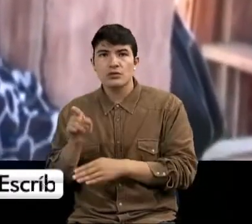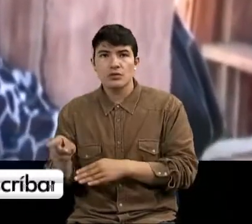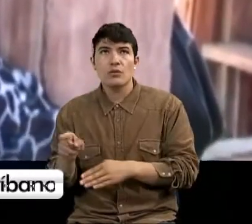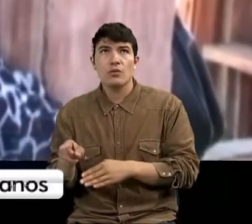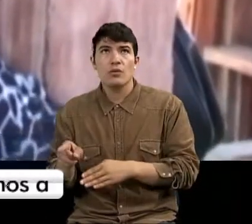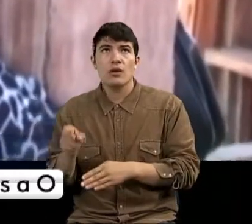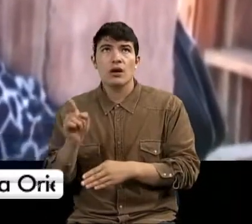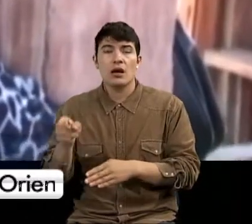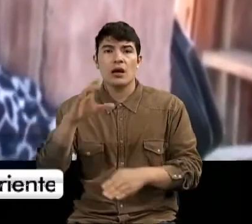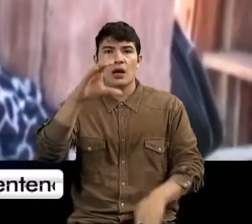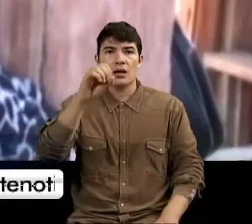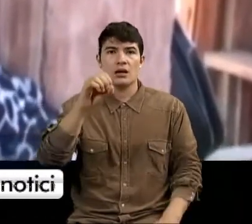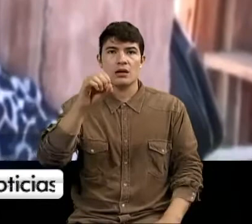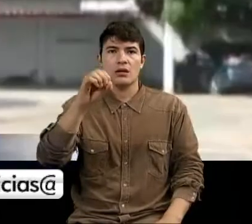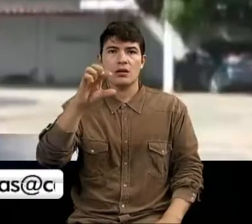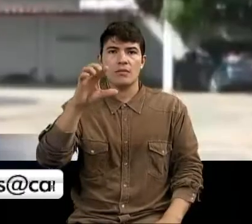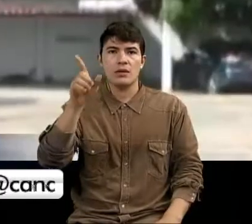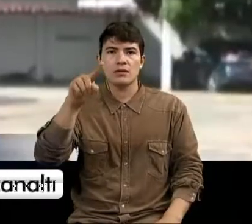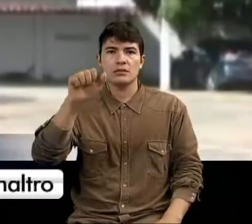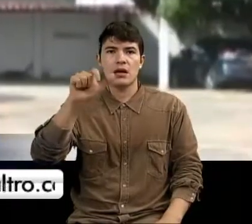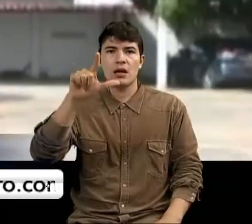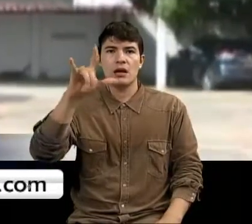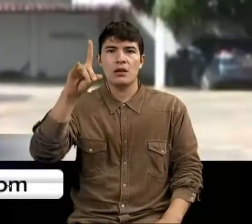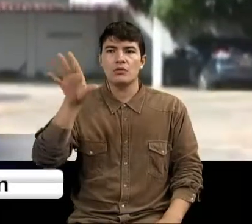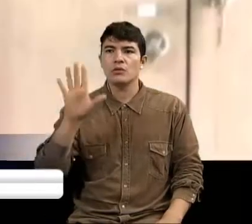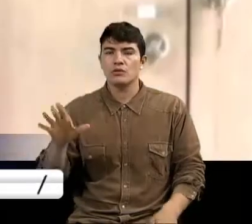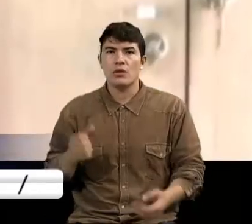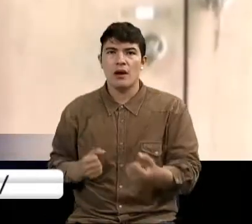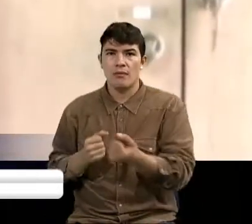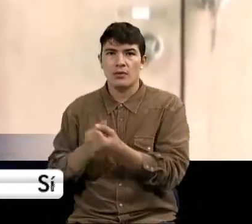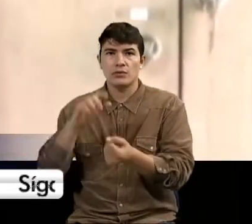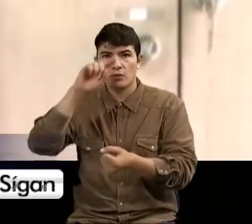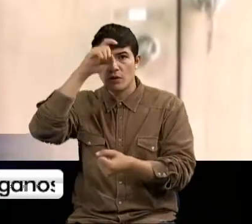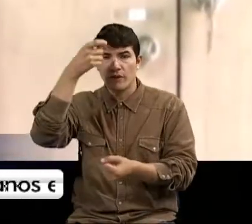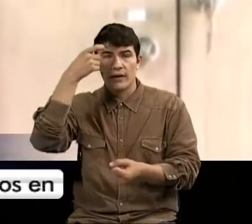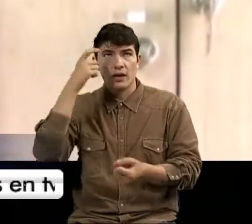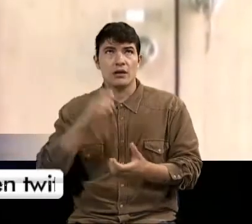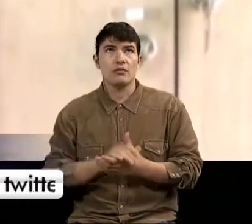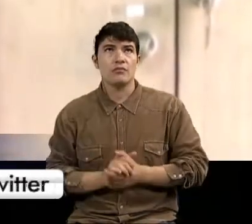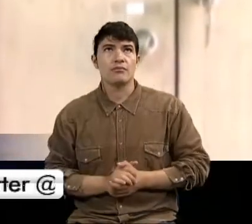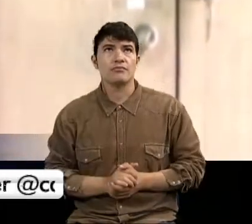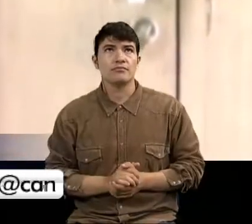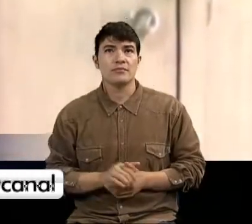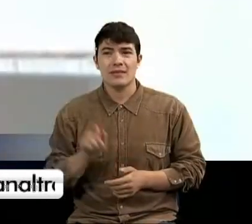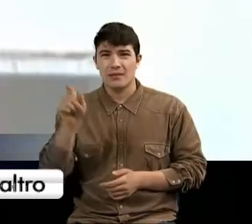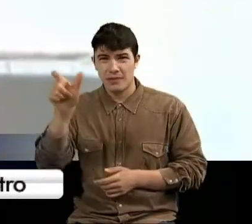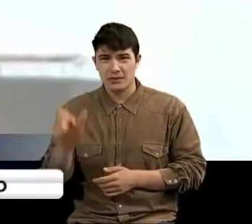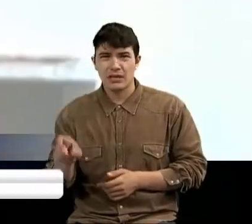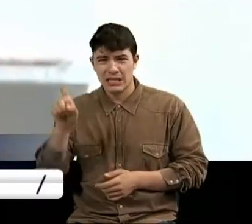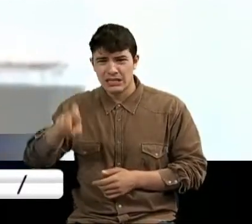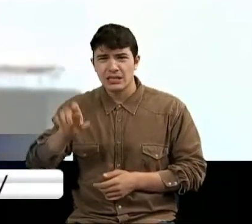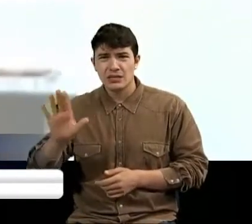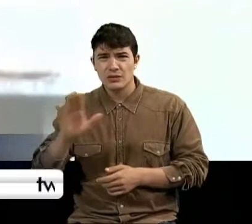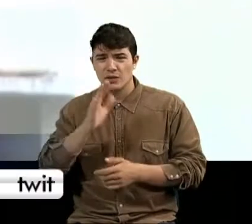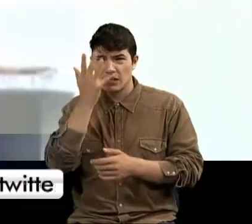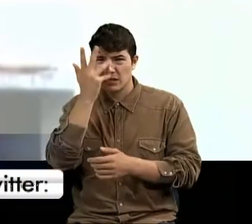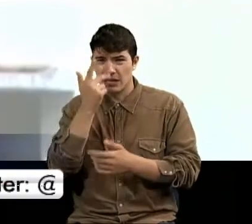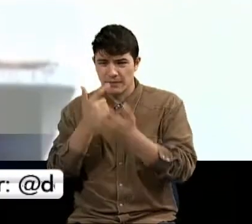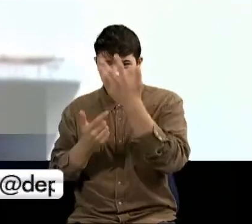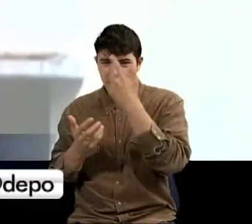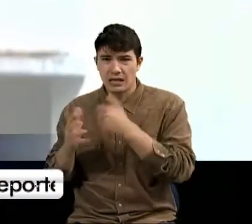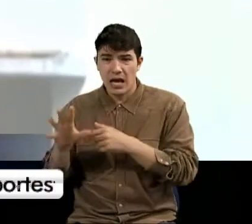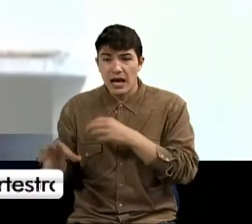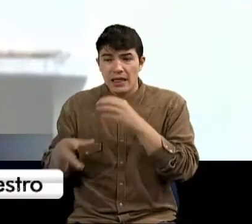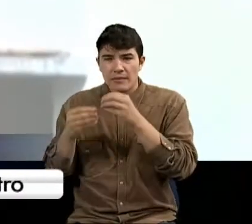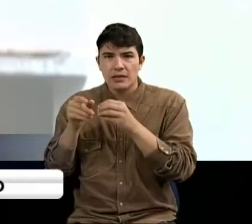hot salud tuvo un seguro subsidiado por el gobierno el paciente requirió unos exámenes adicionales que